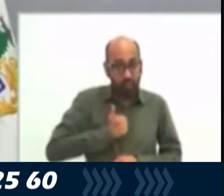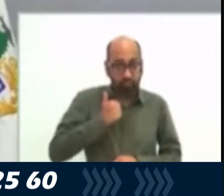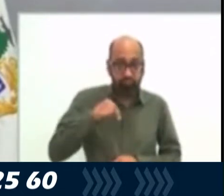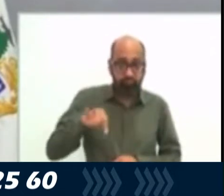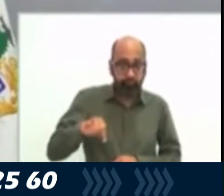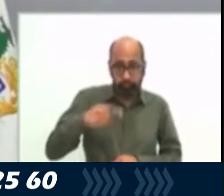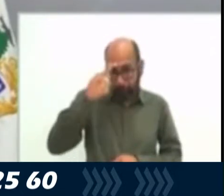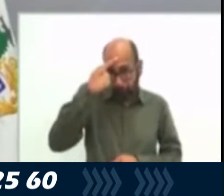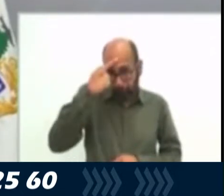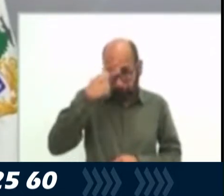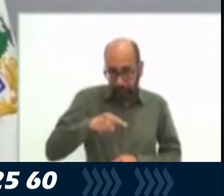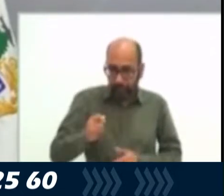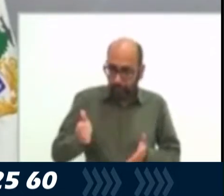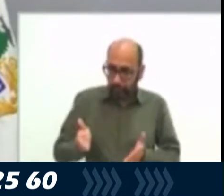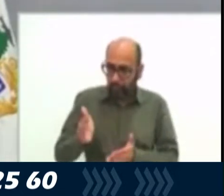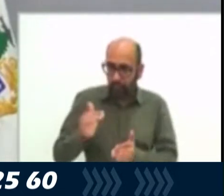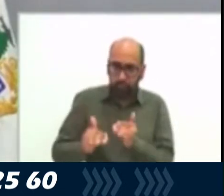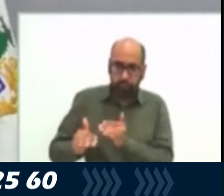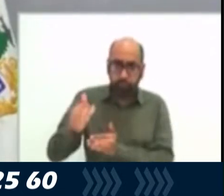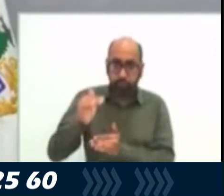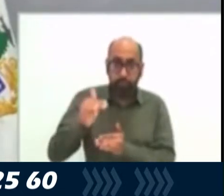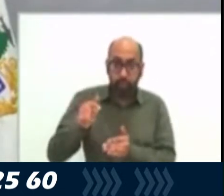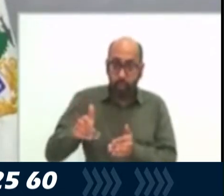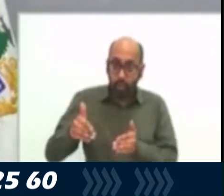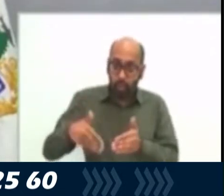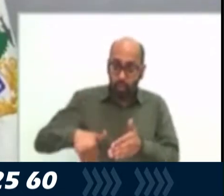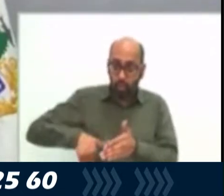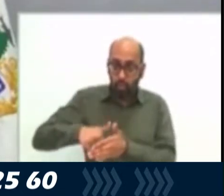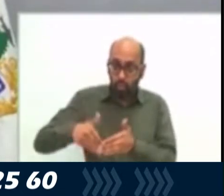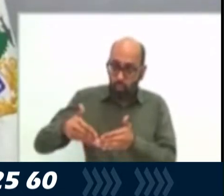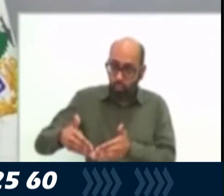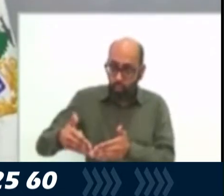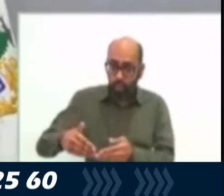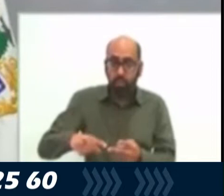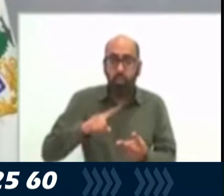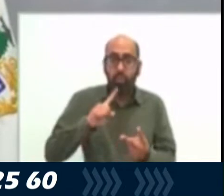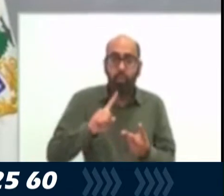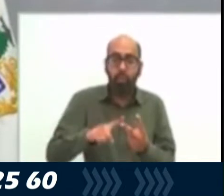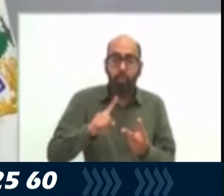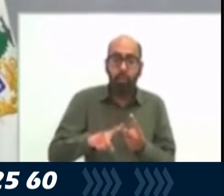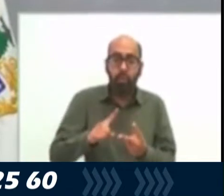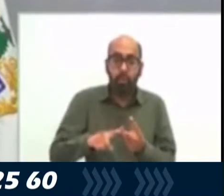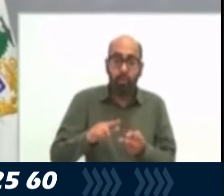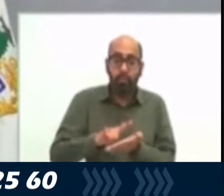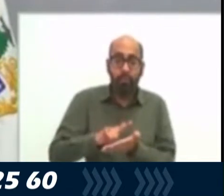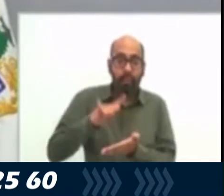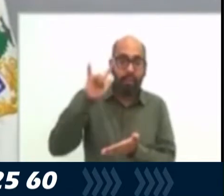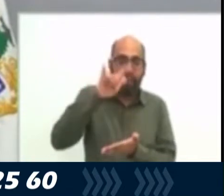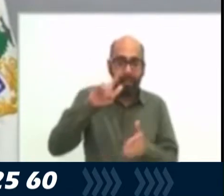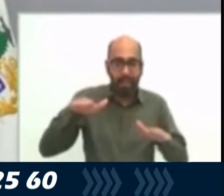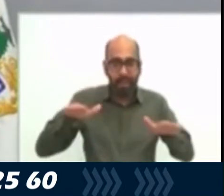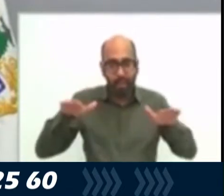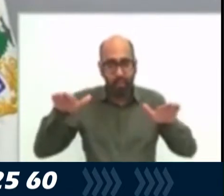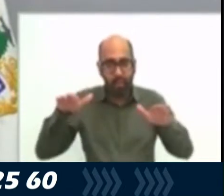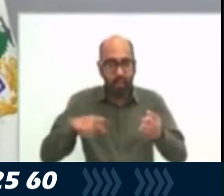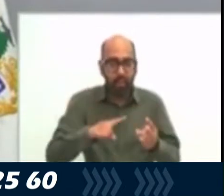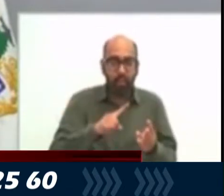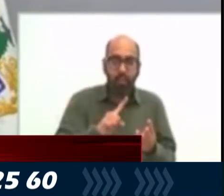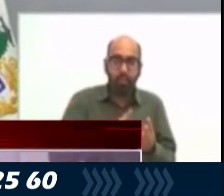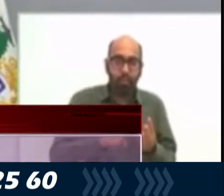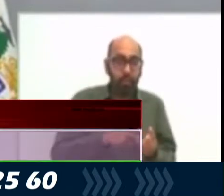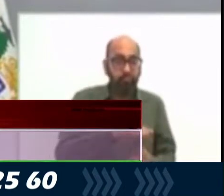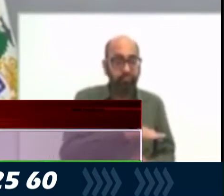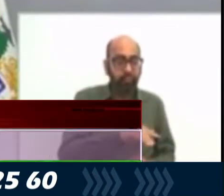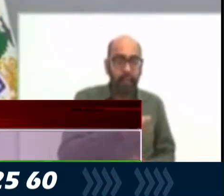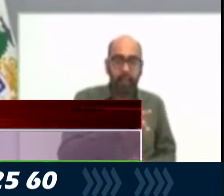integral puerto, aeropuerto e isla de La Palma. El puerto de Lázaro Cárdenas es un eje